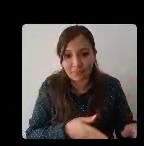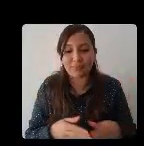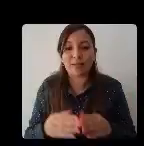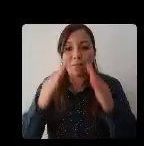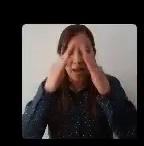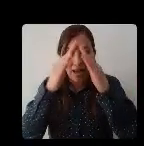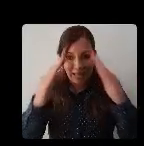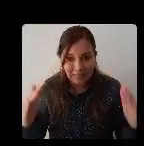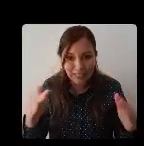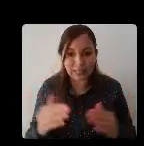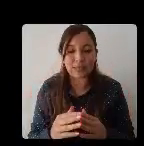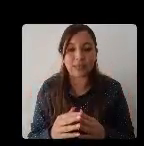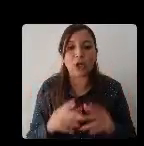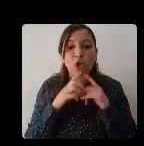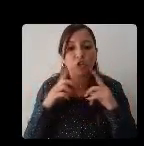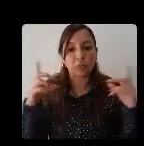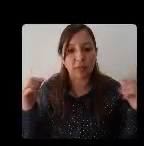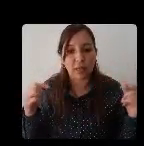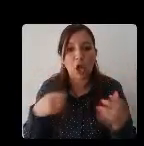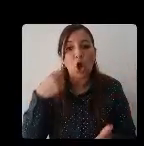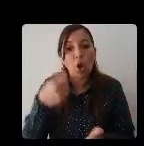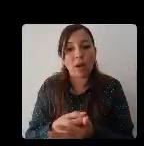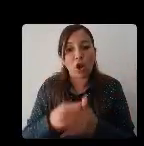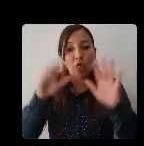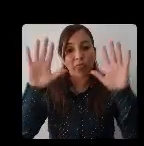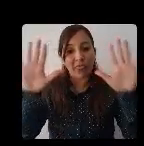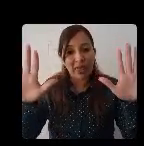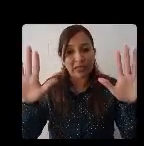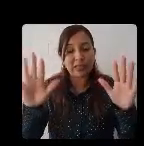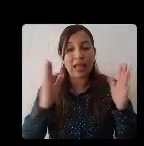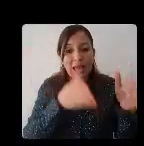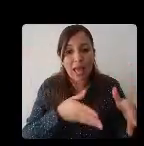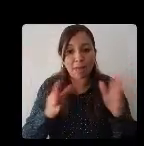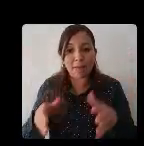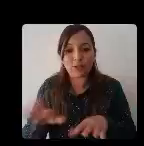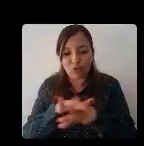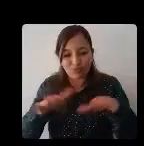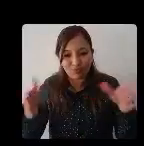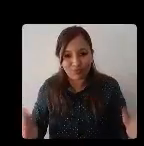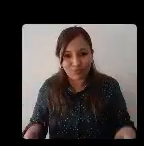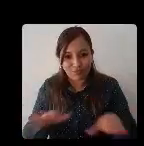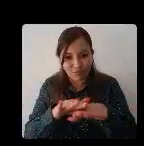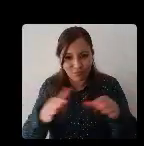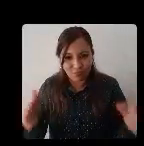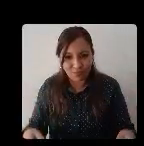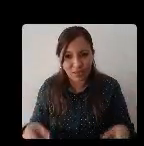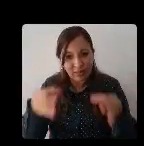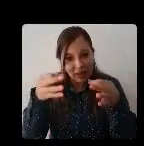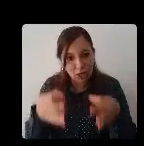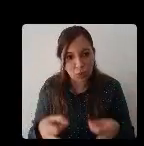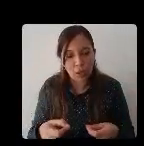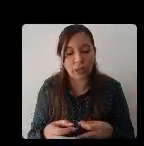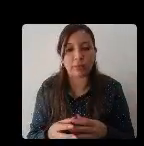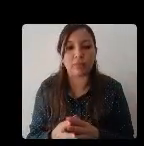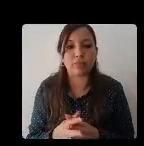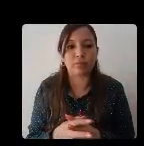y muchas veces llega cansado y si no tiene una calidad de descanso, al día siguiente no despierta como corresponde, ¿no? Entonces nos